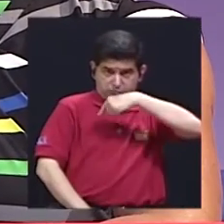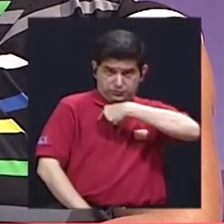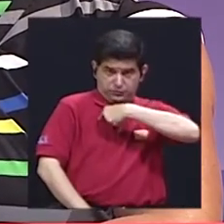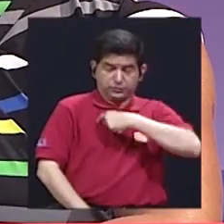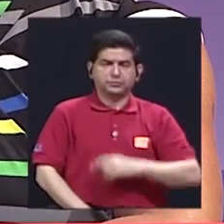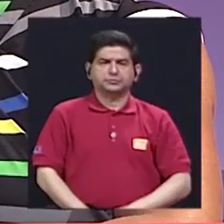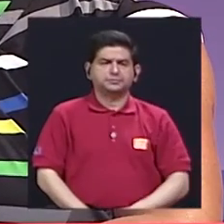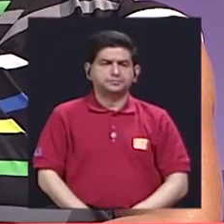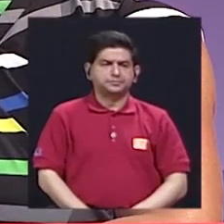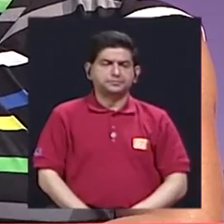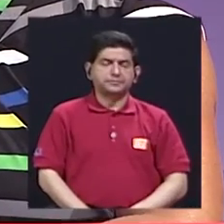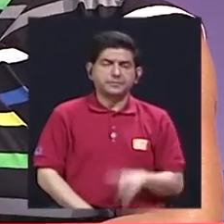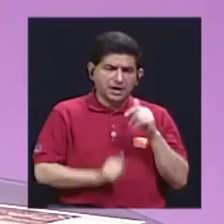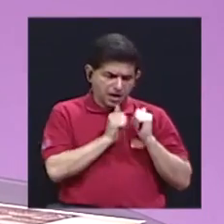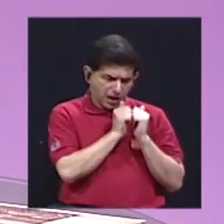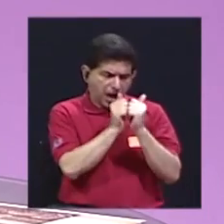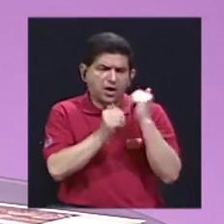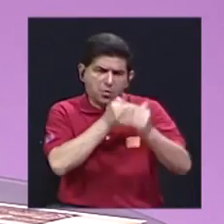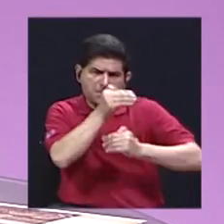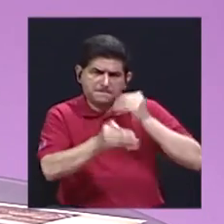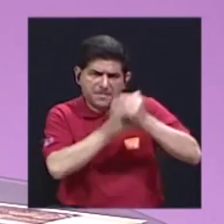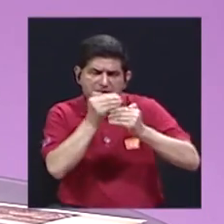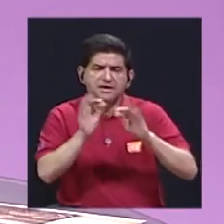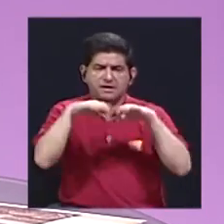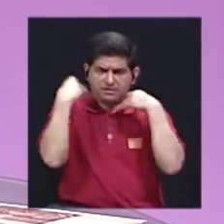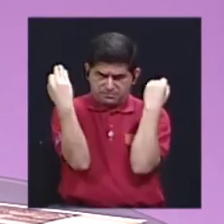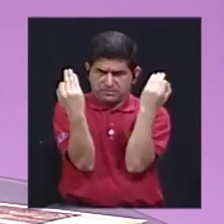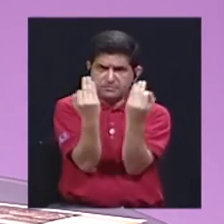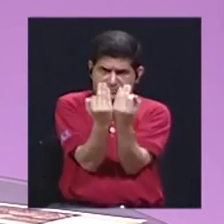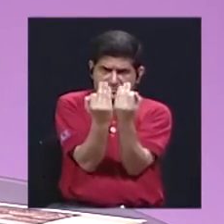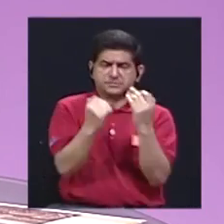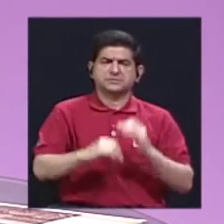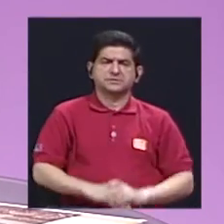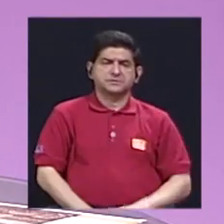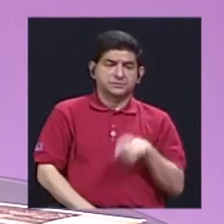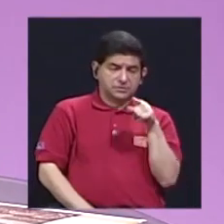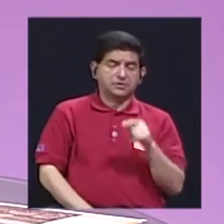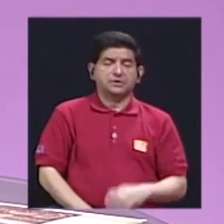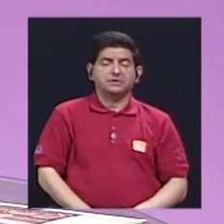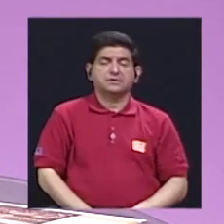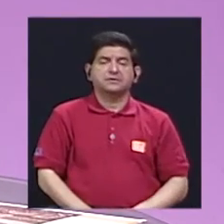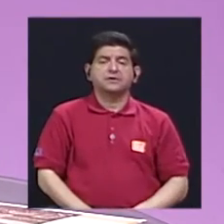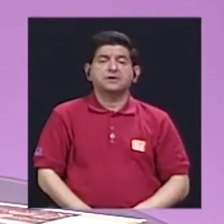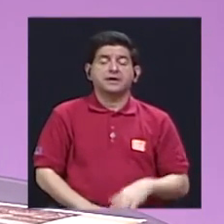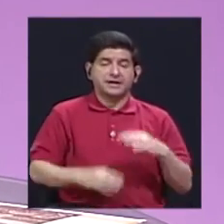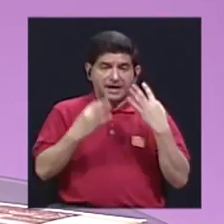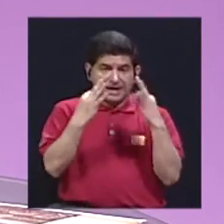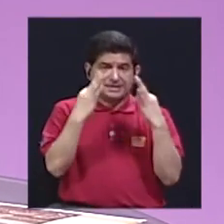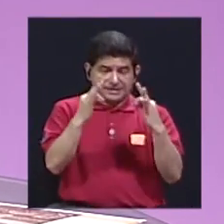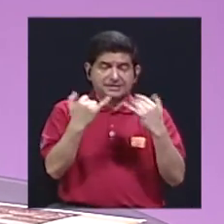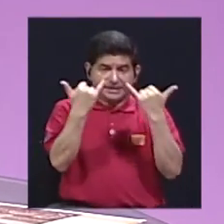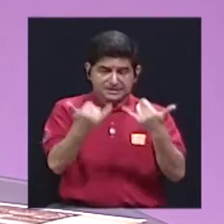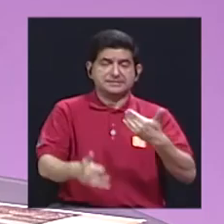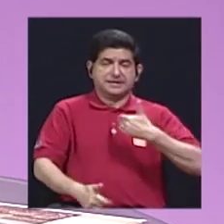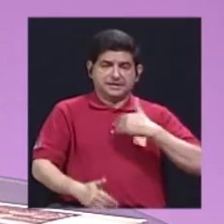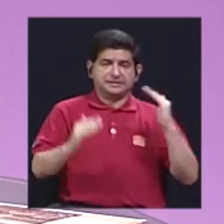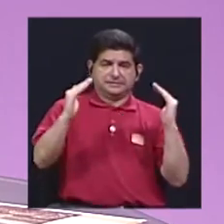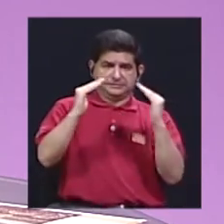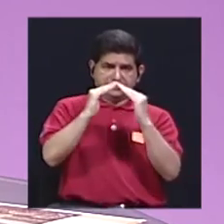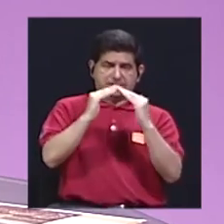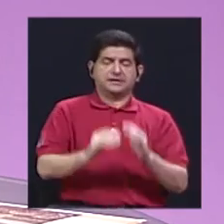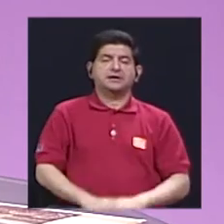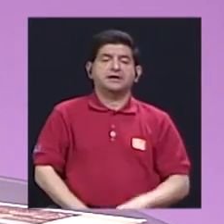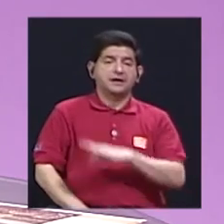les damos acompañamiento a esas familias en ese camino hacia la vivienda y cuando